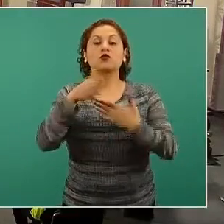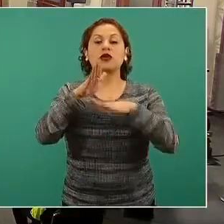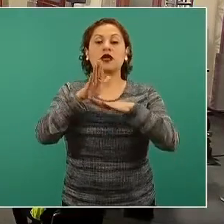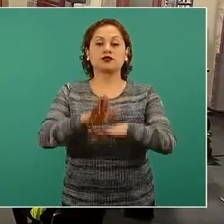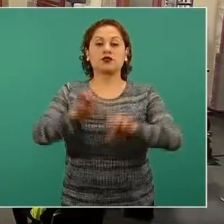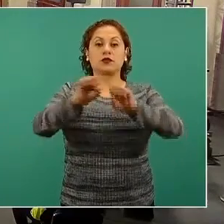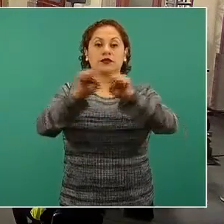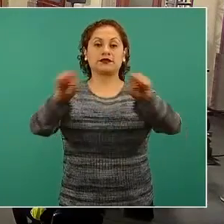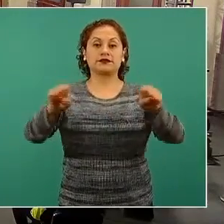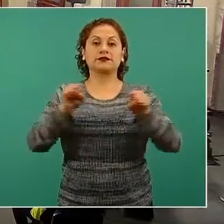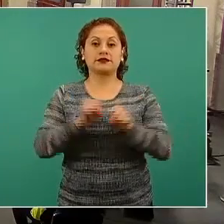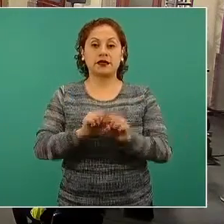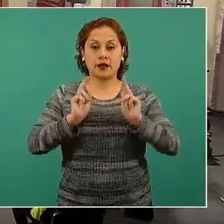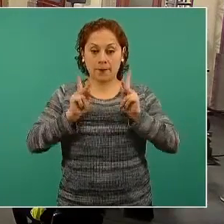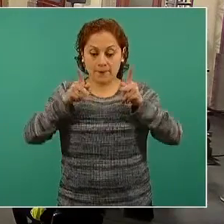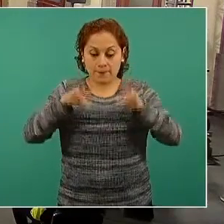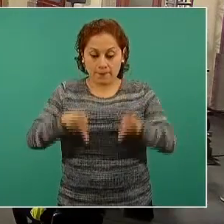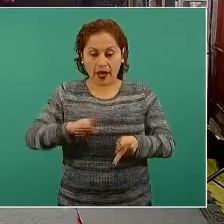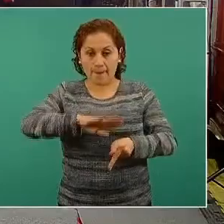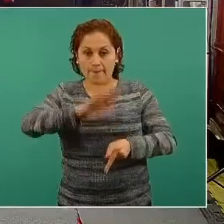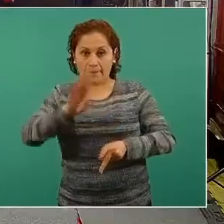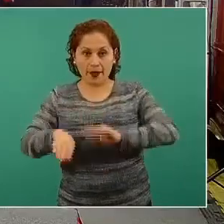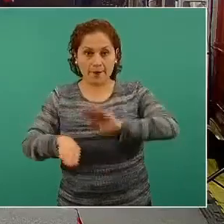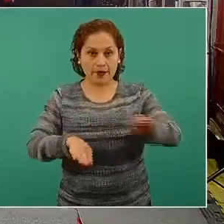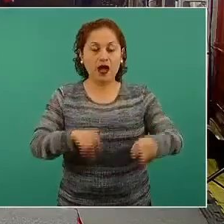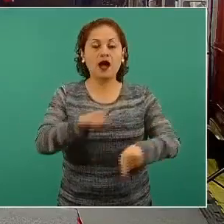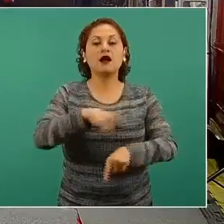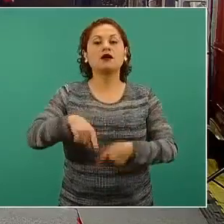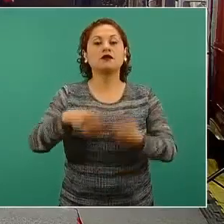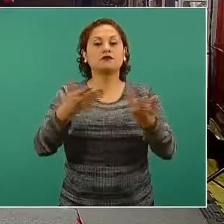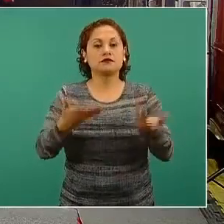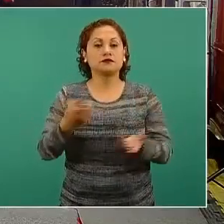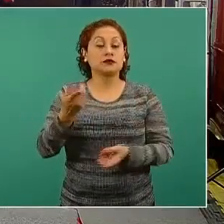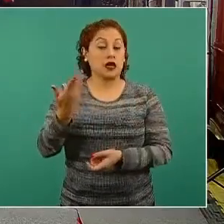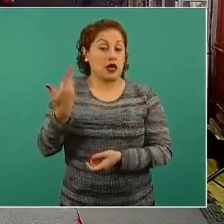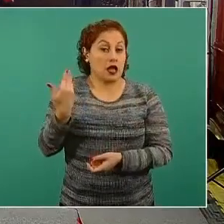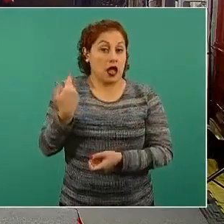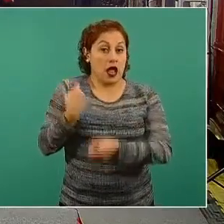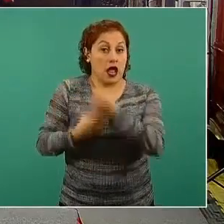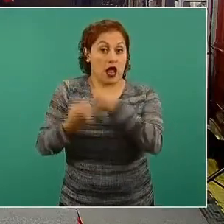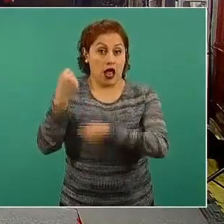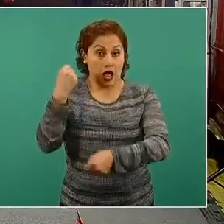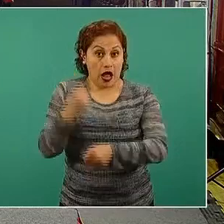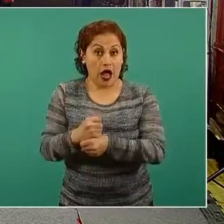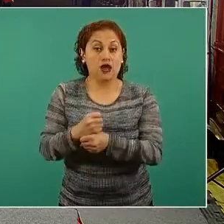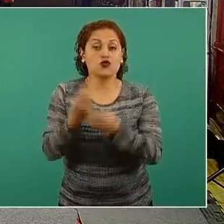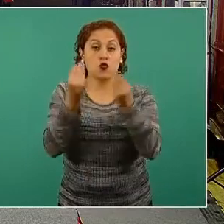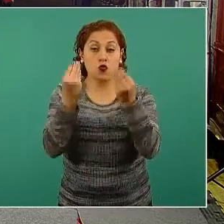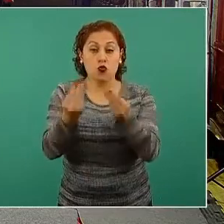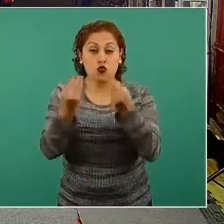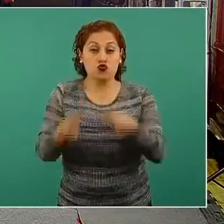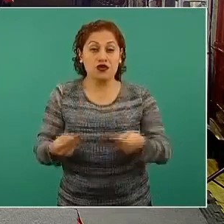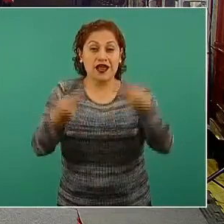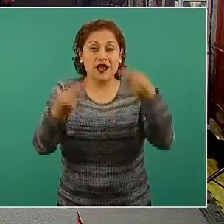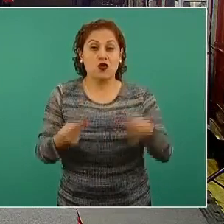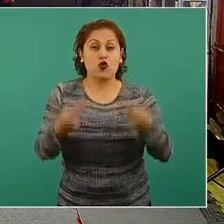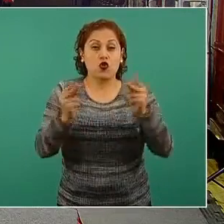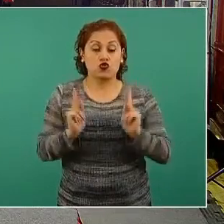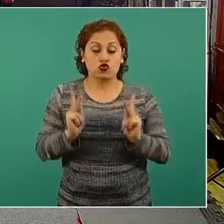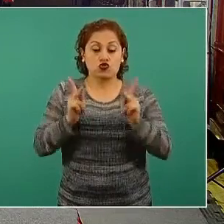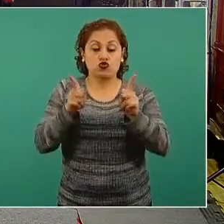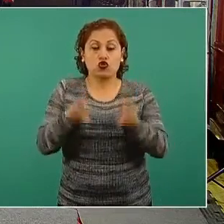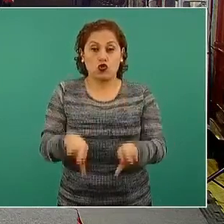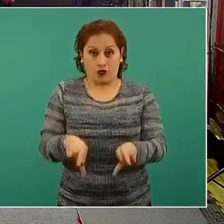país. Desde hace años se viene presentando un boom de casas funerarias ilegales. Con el tema de la pandemia